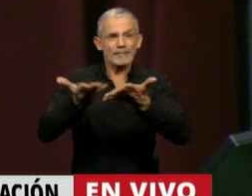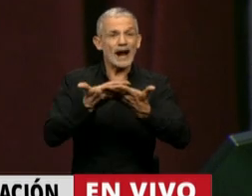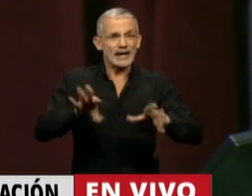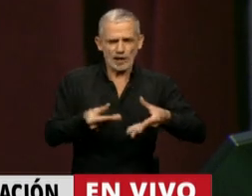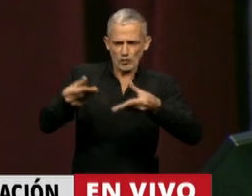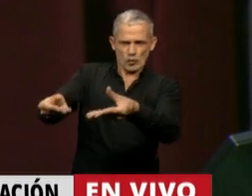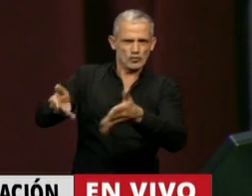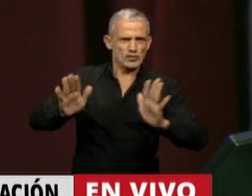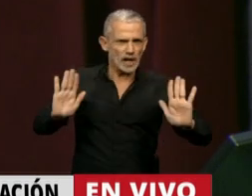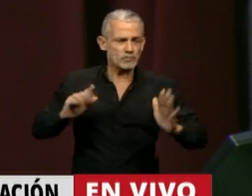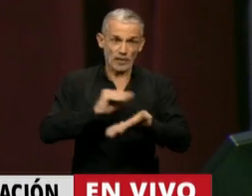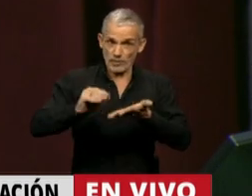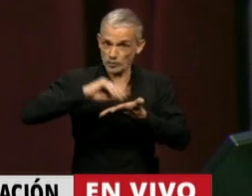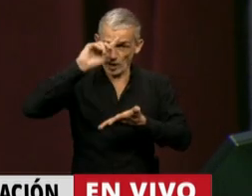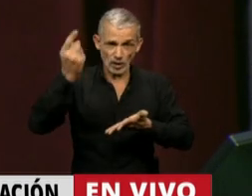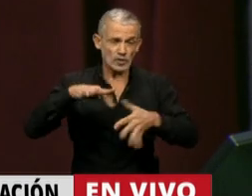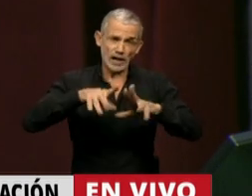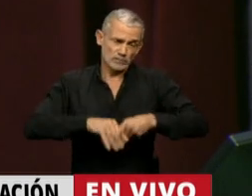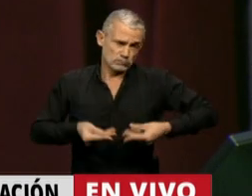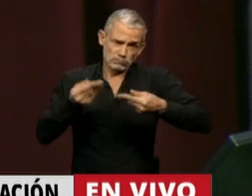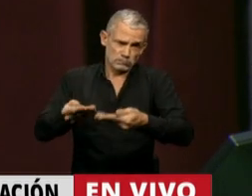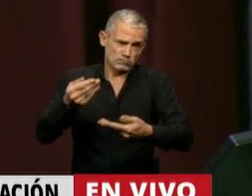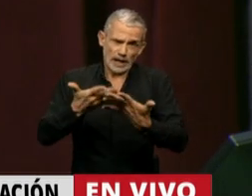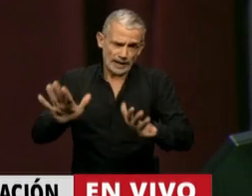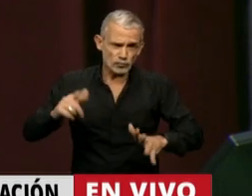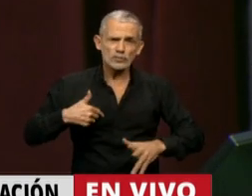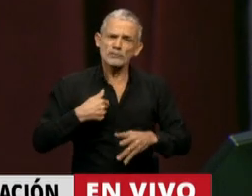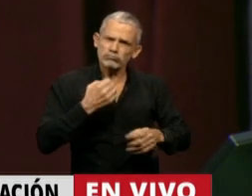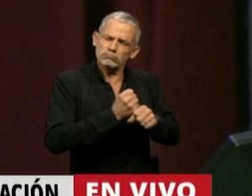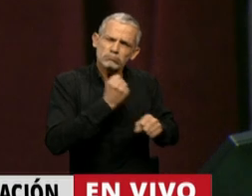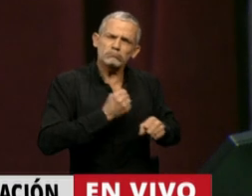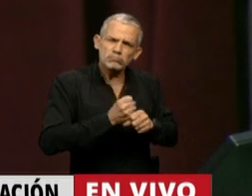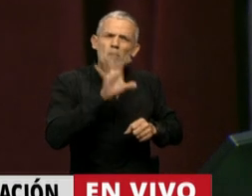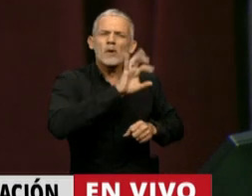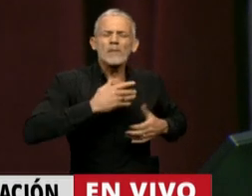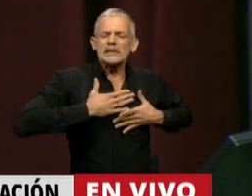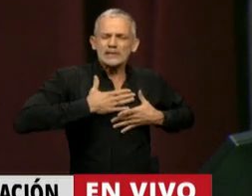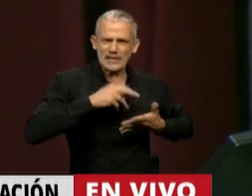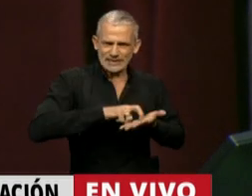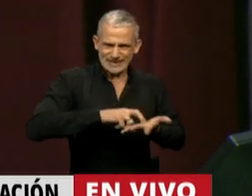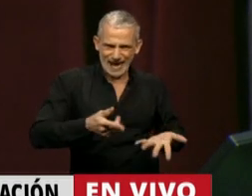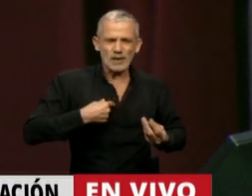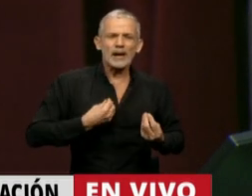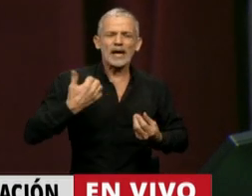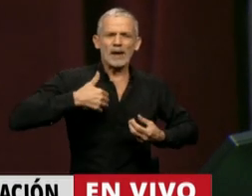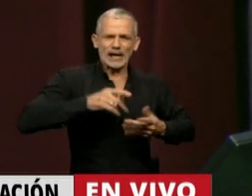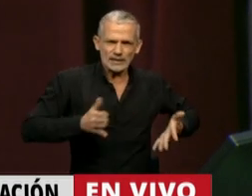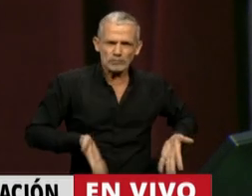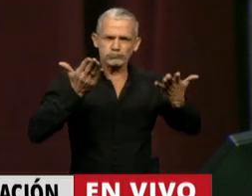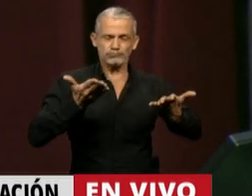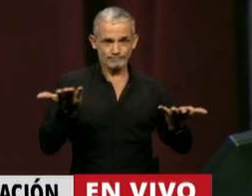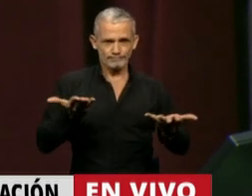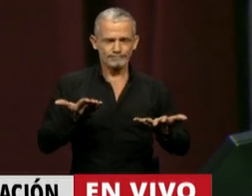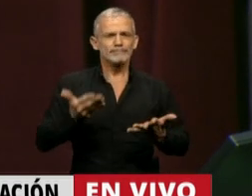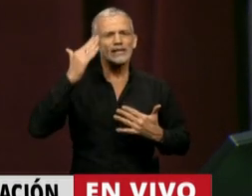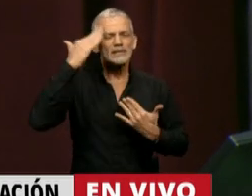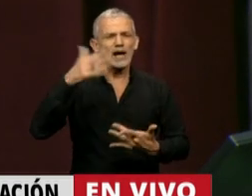renuncia como diputado nacional y seguiré trabajando por mi querida provincia de salta y para que argentina se ponga de pie